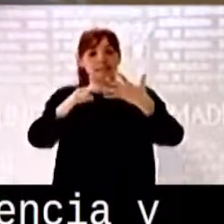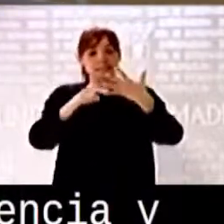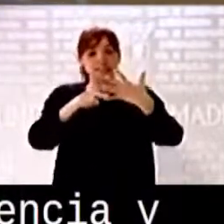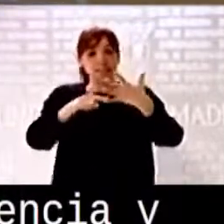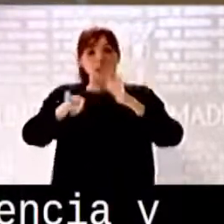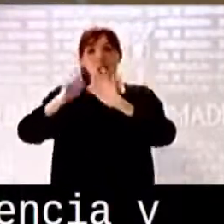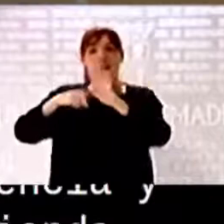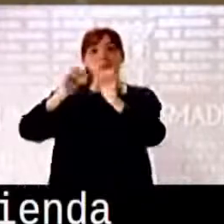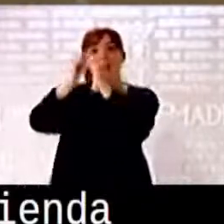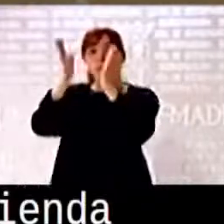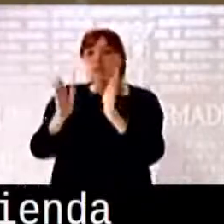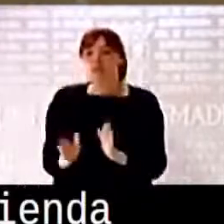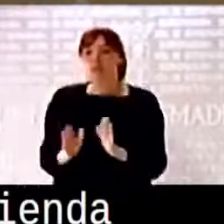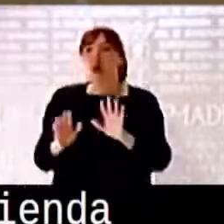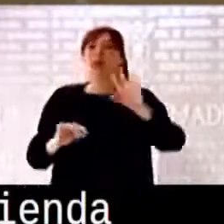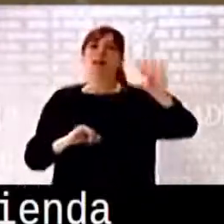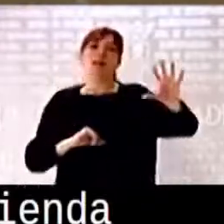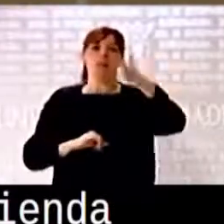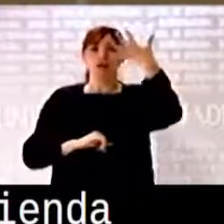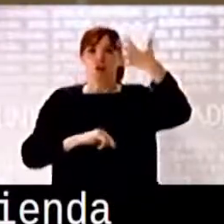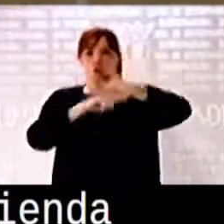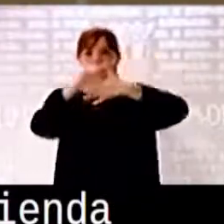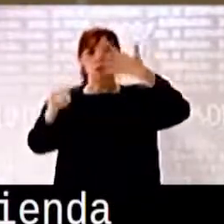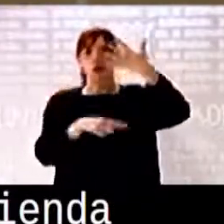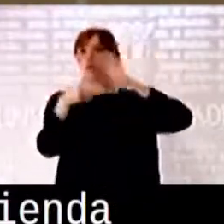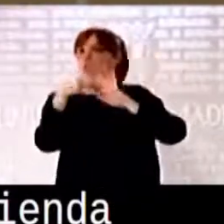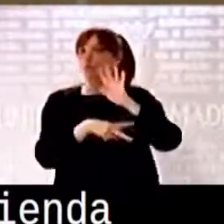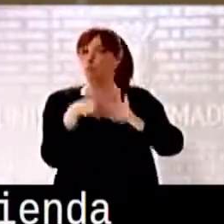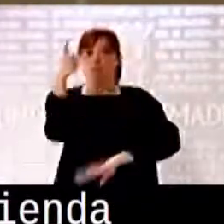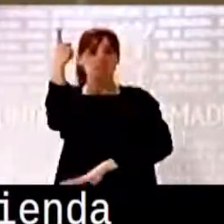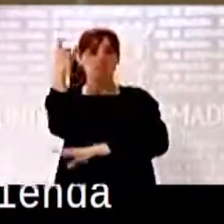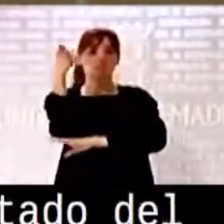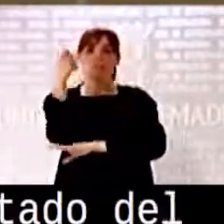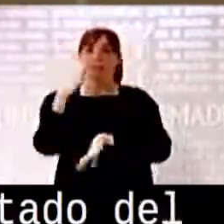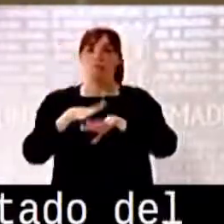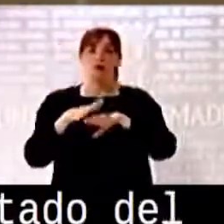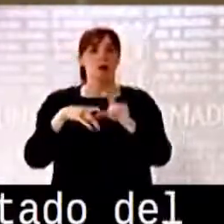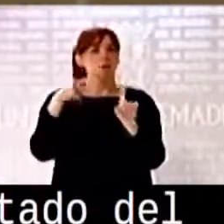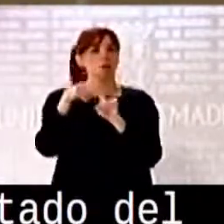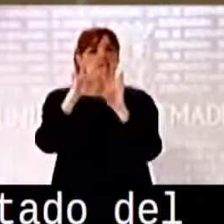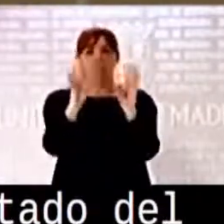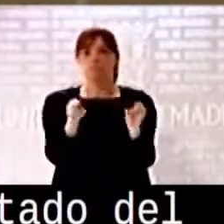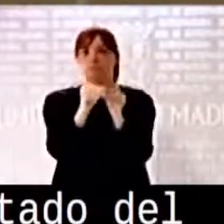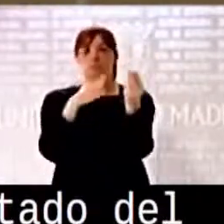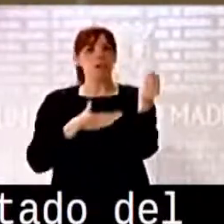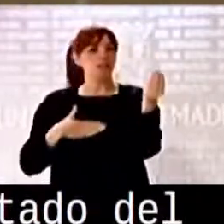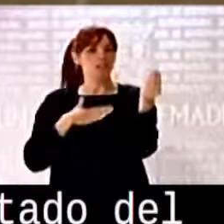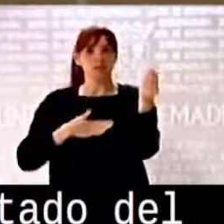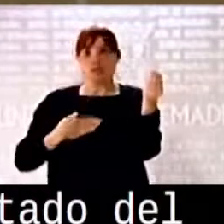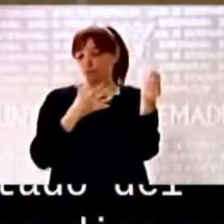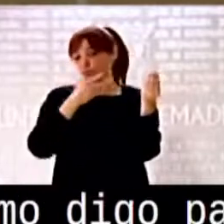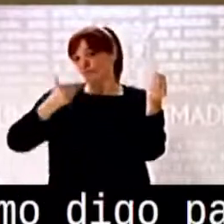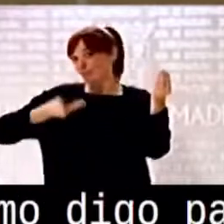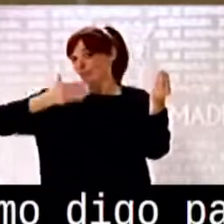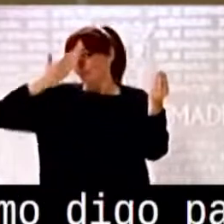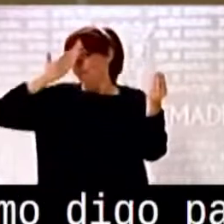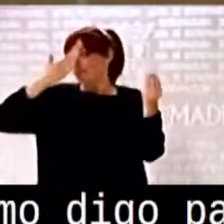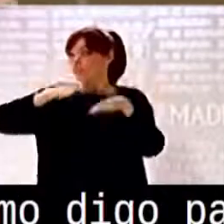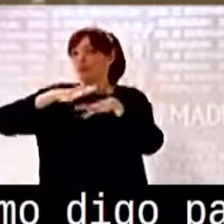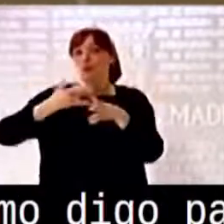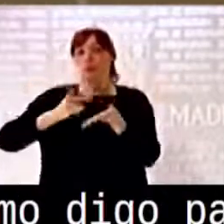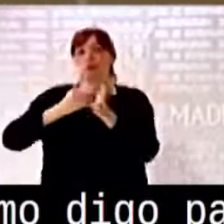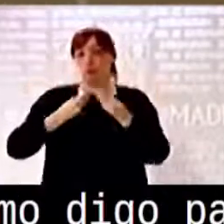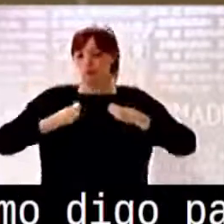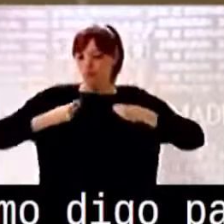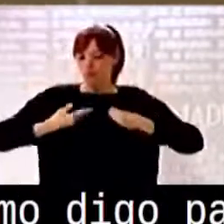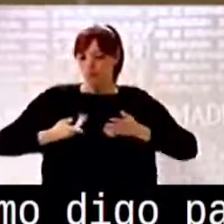de vivienda significará el quinto pilar del estado del bienestar. Porque es fundamental, como digo, para que haya